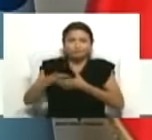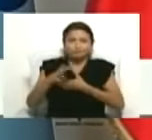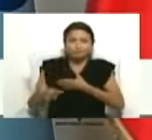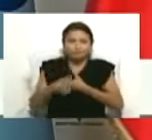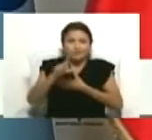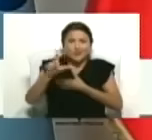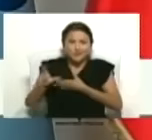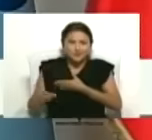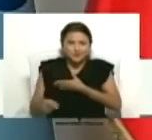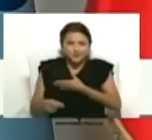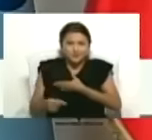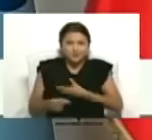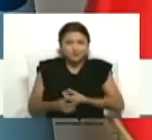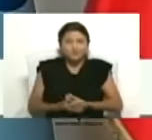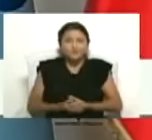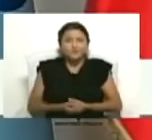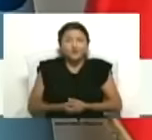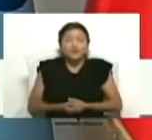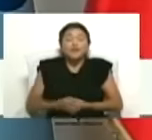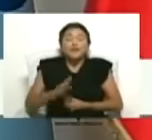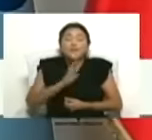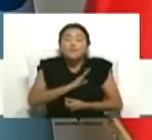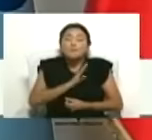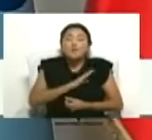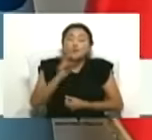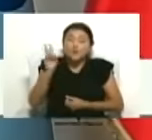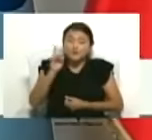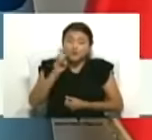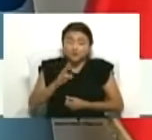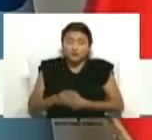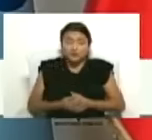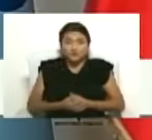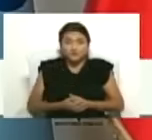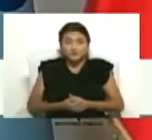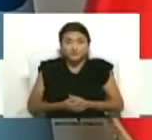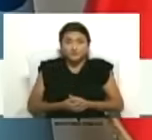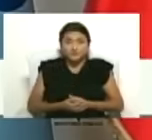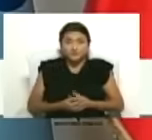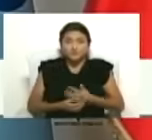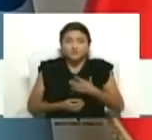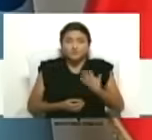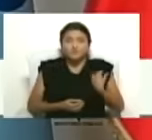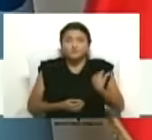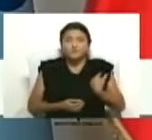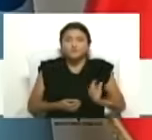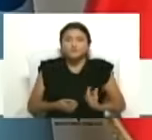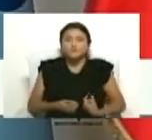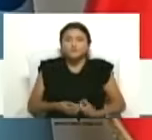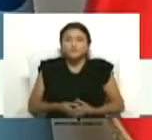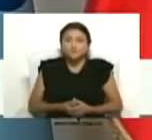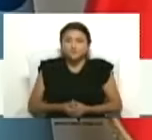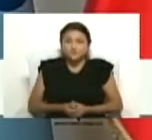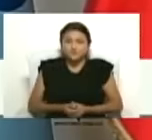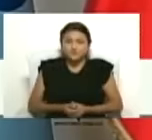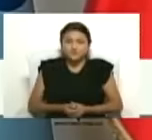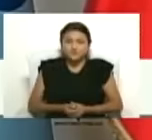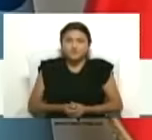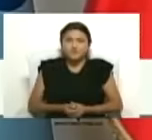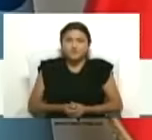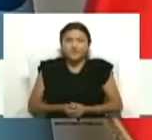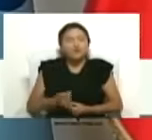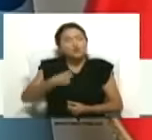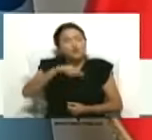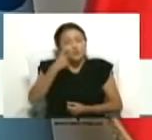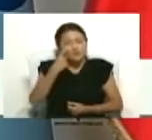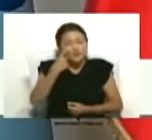apoderarse de un recurso que le pertenece a todos los venezolanos y entregárselo, como ya hemos visto, no